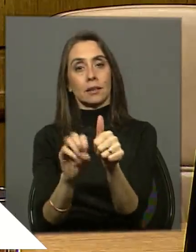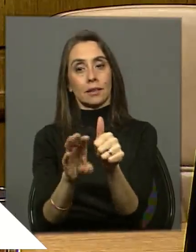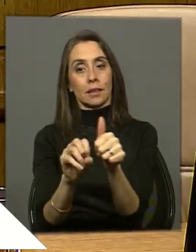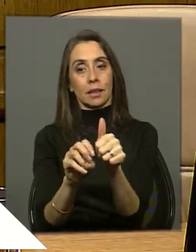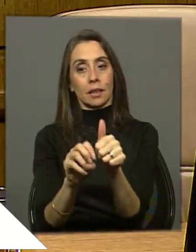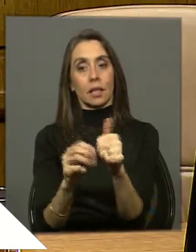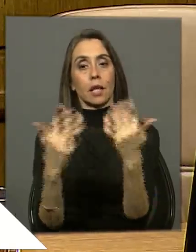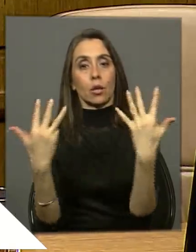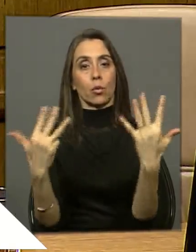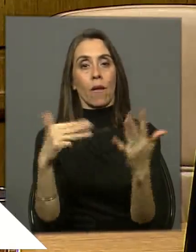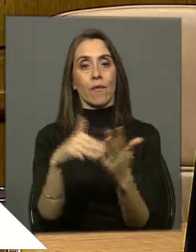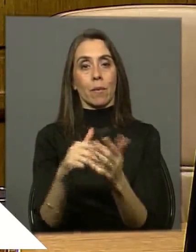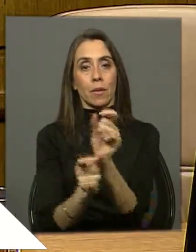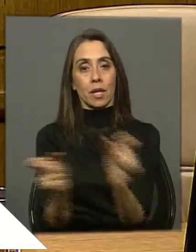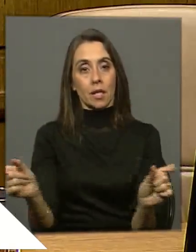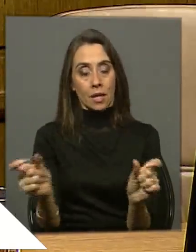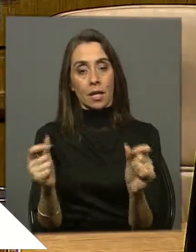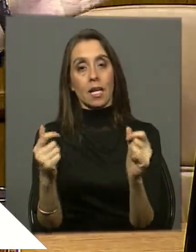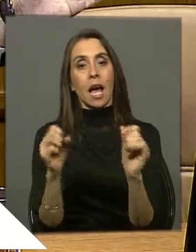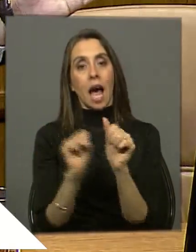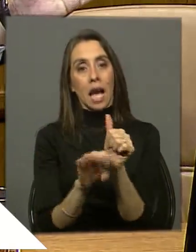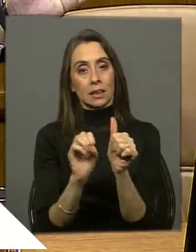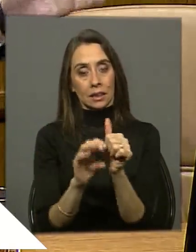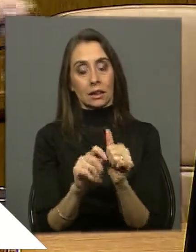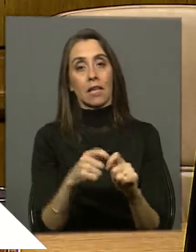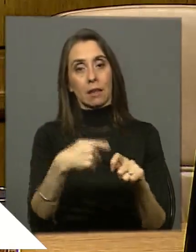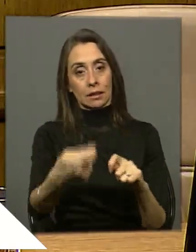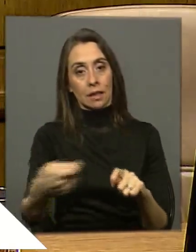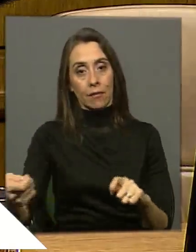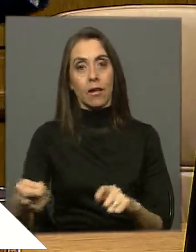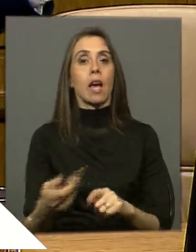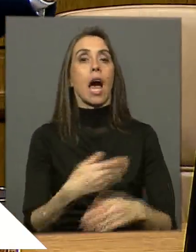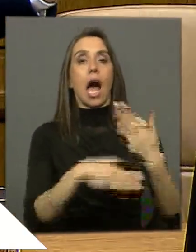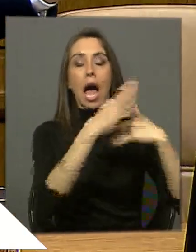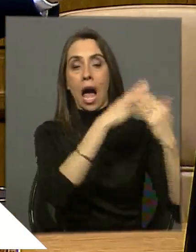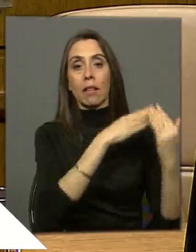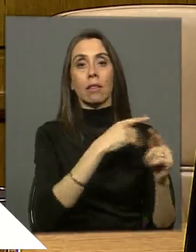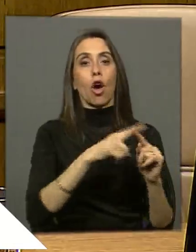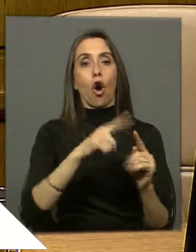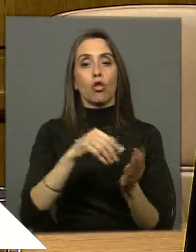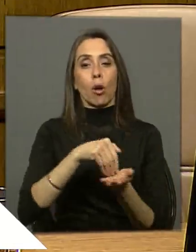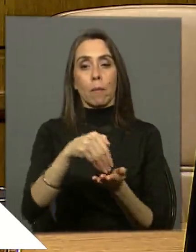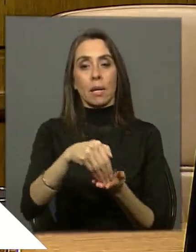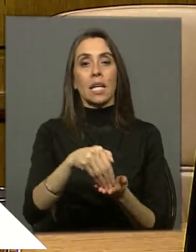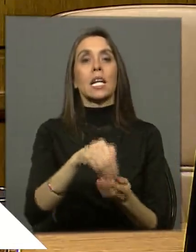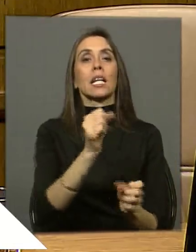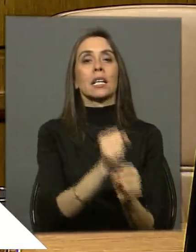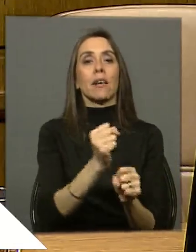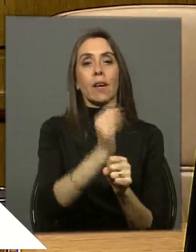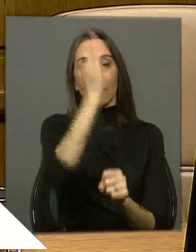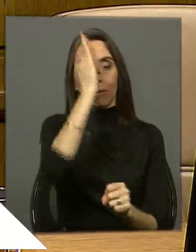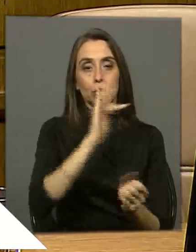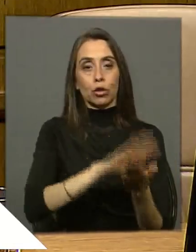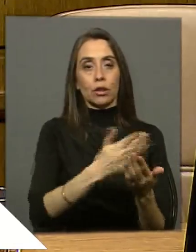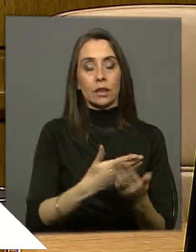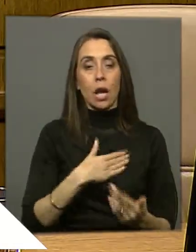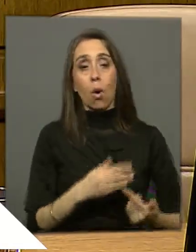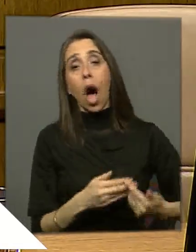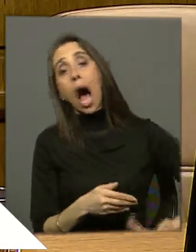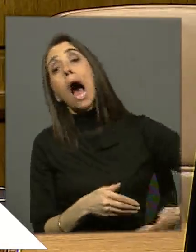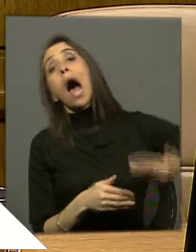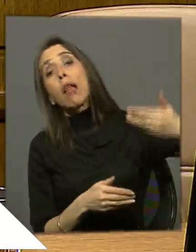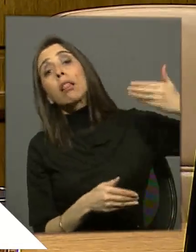en 9.000. Y antes aprobamos unos cuantos miles para la idea de la salud. Y antes para